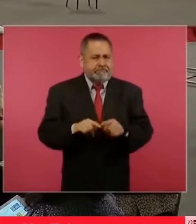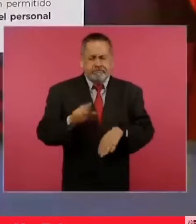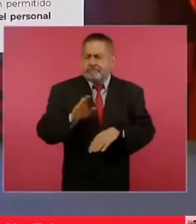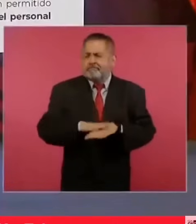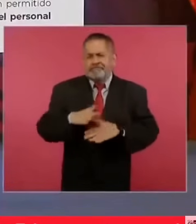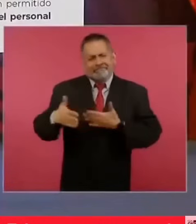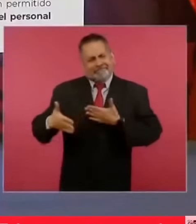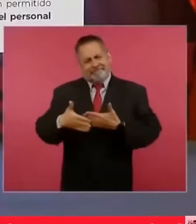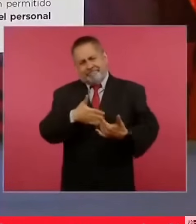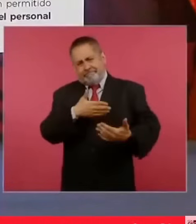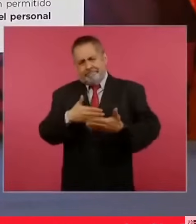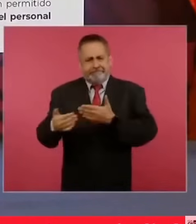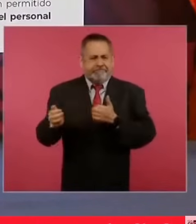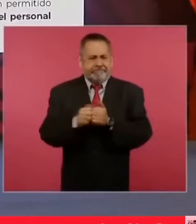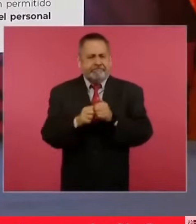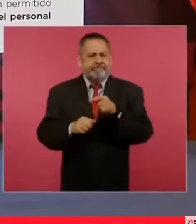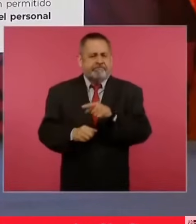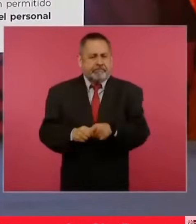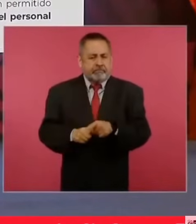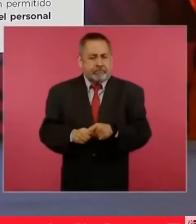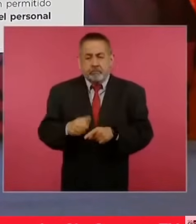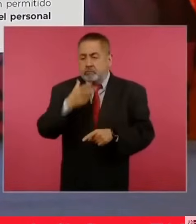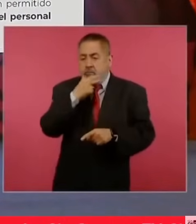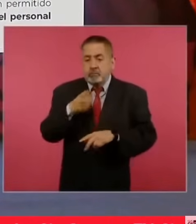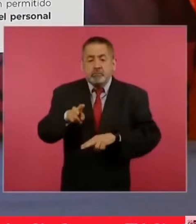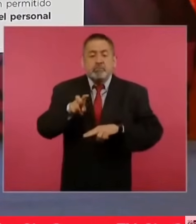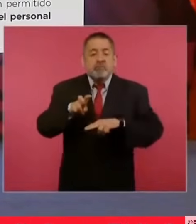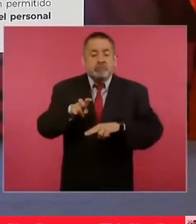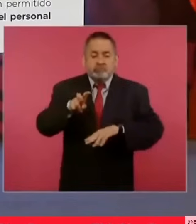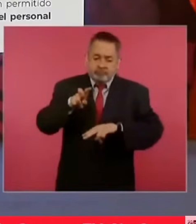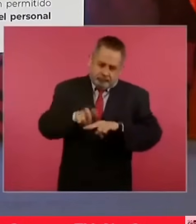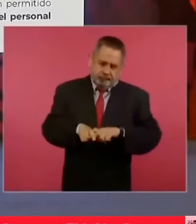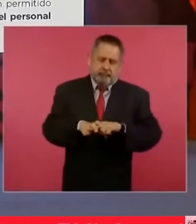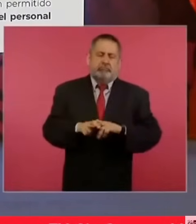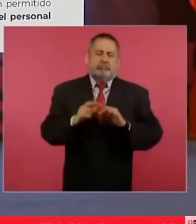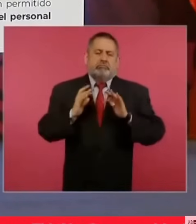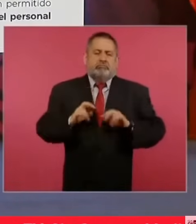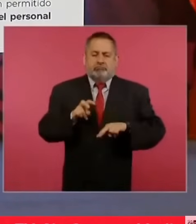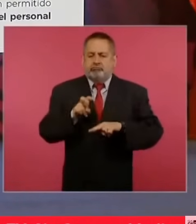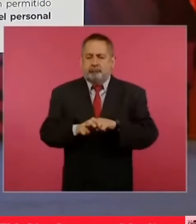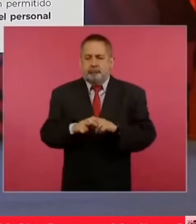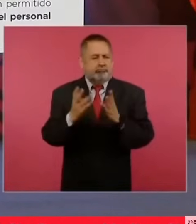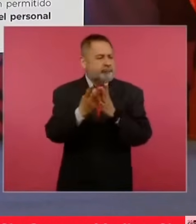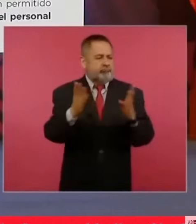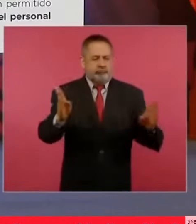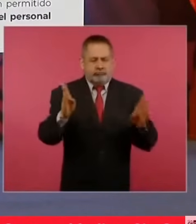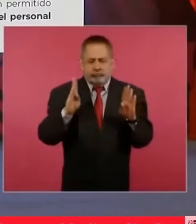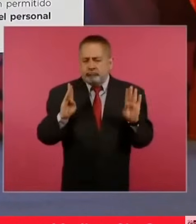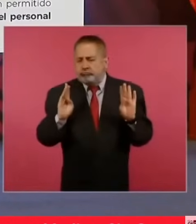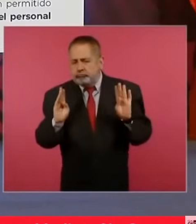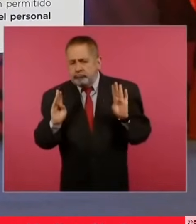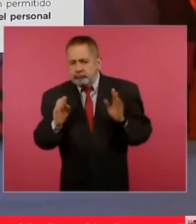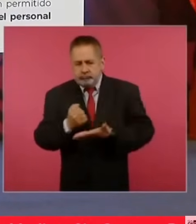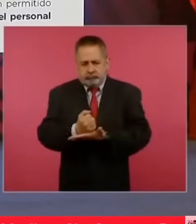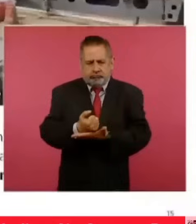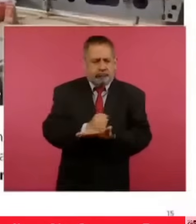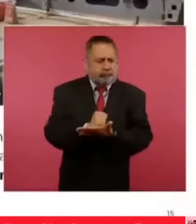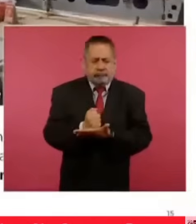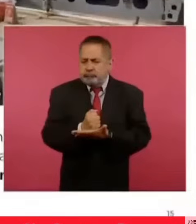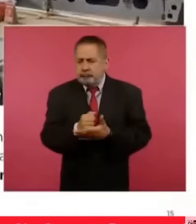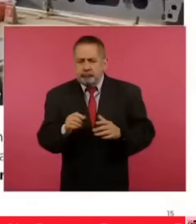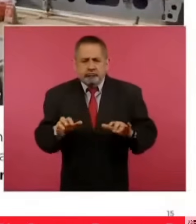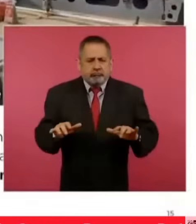muy modernos, ya el operador no está de pie, está en una cabina con sus joystick,